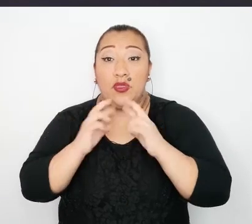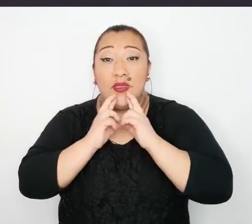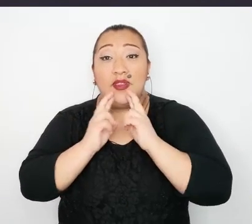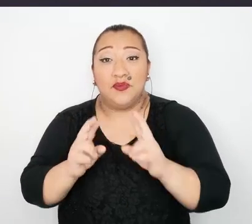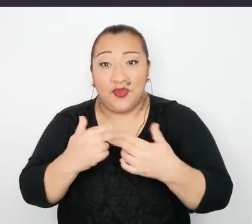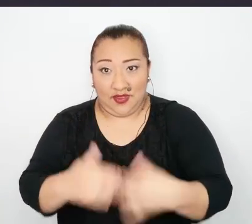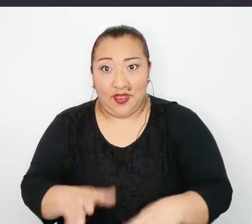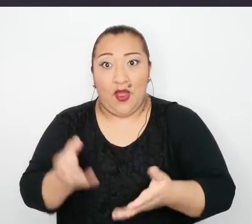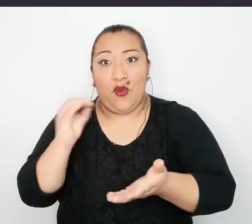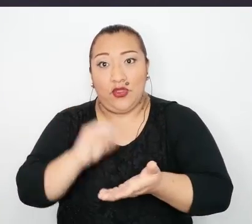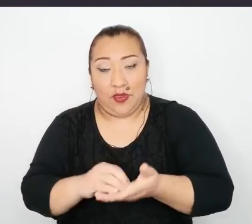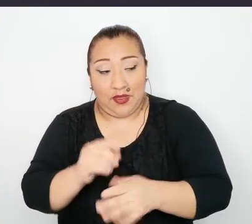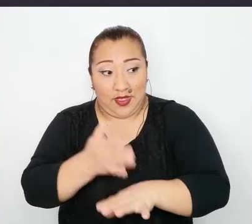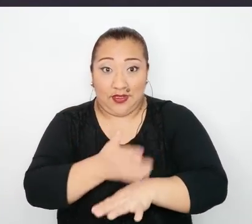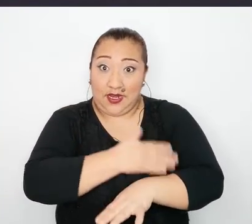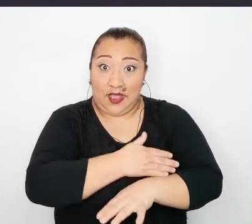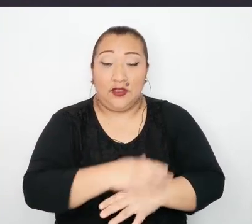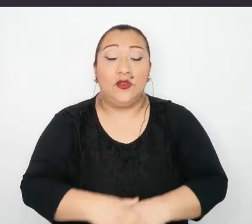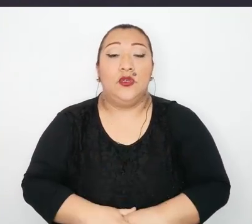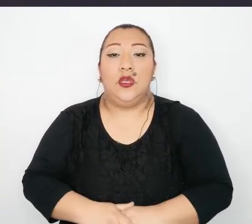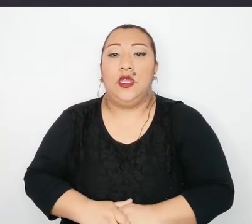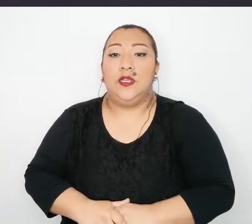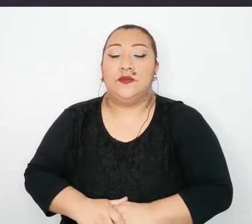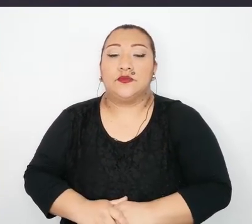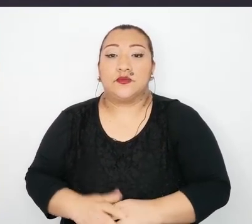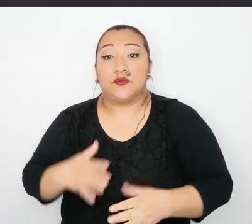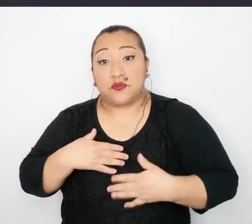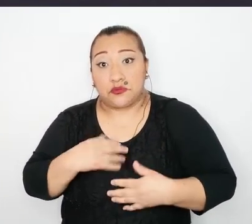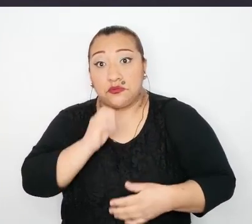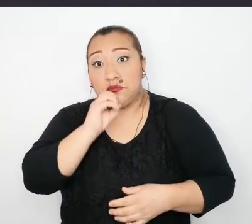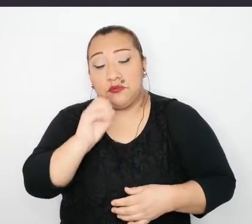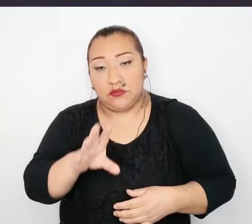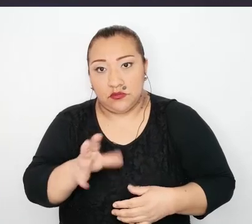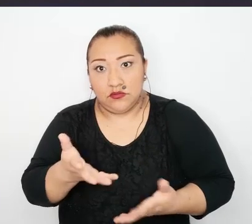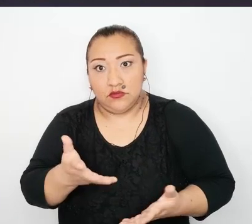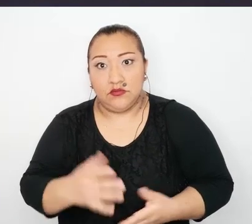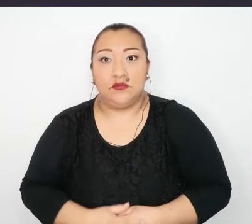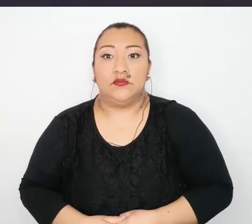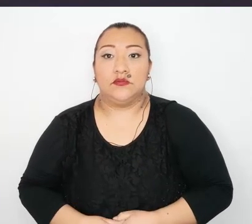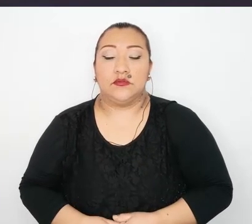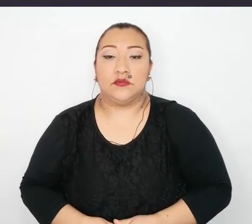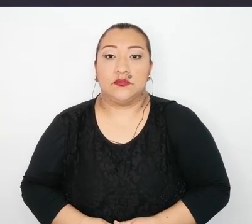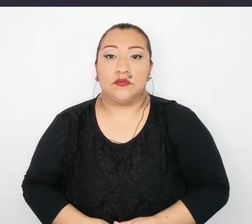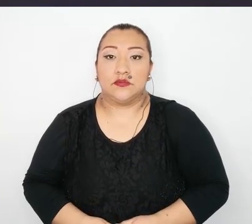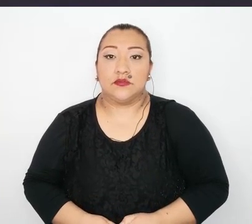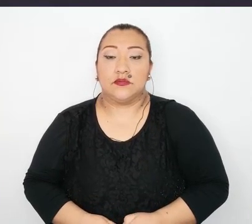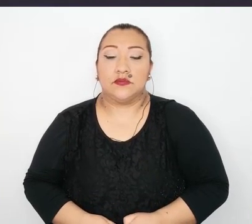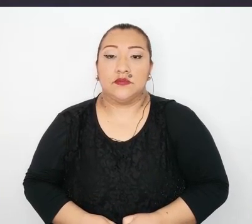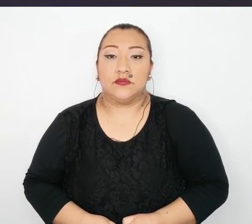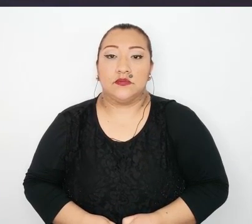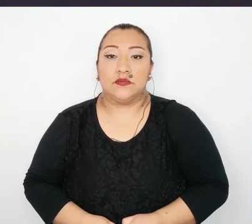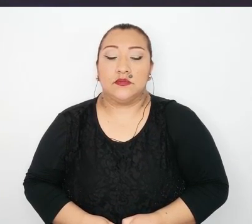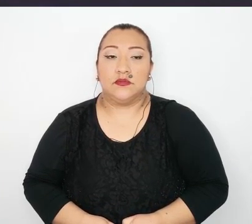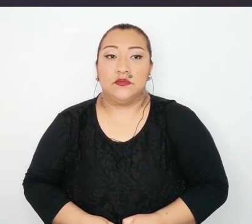Bueno, acabo de contestar esa pregunta hace unos minutos y lo que diré es que